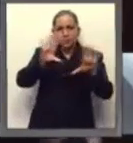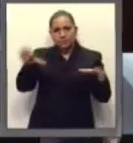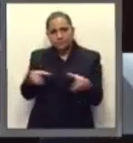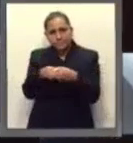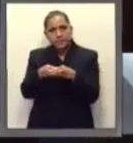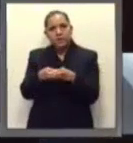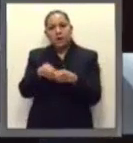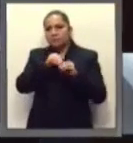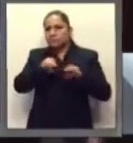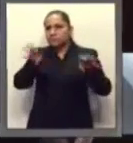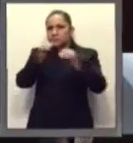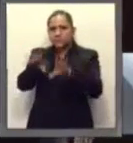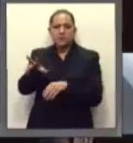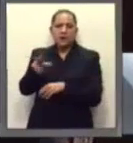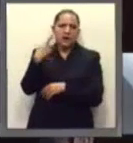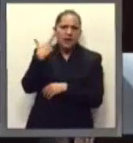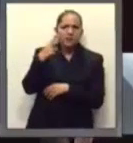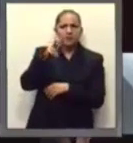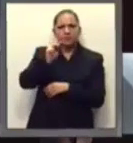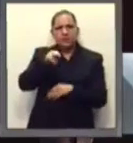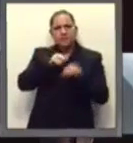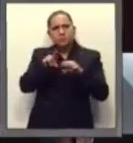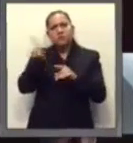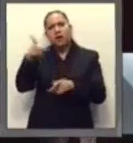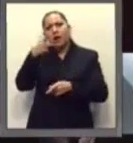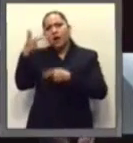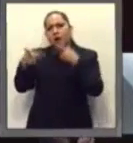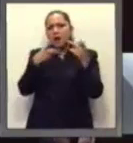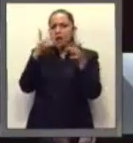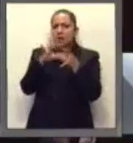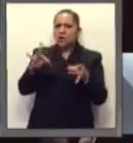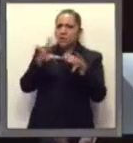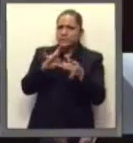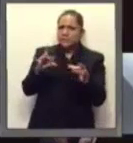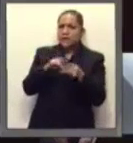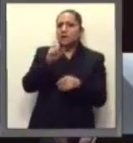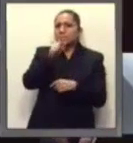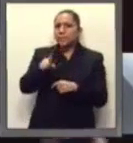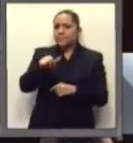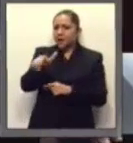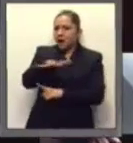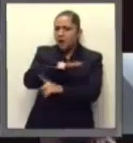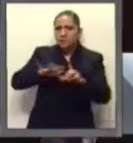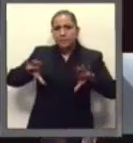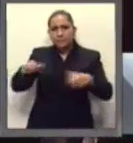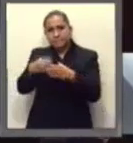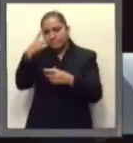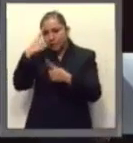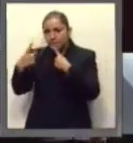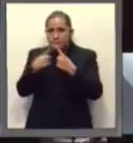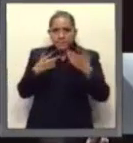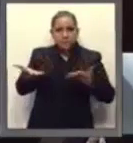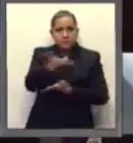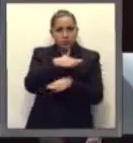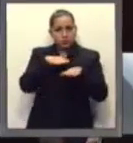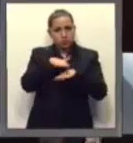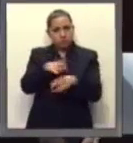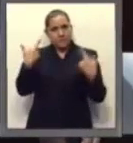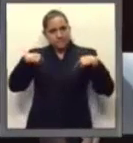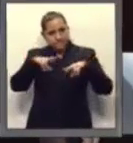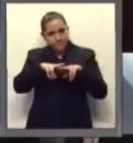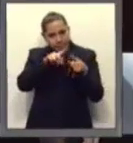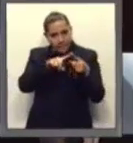mediática, discursos oficialistas, múltiples textos de la materia y espacios de debate magisterial, ciudadano